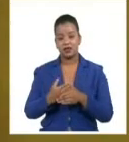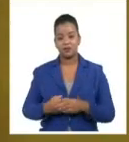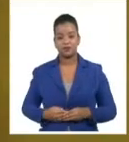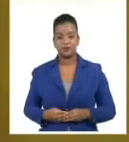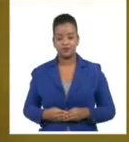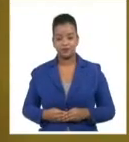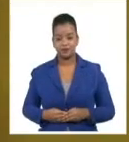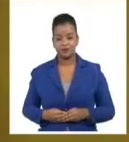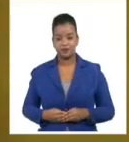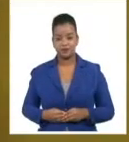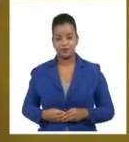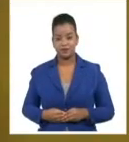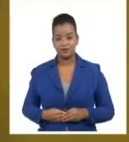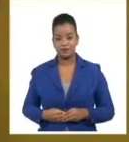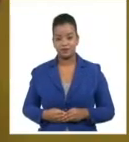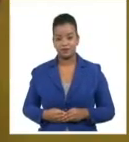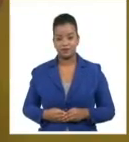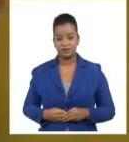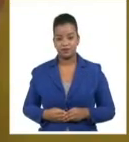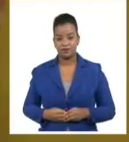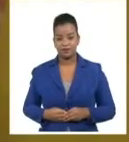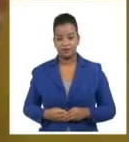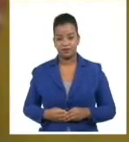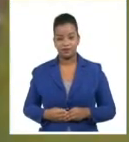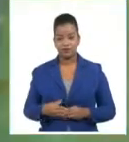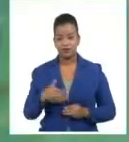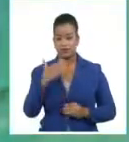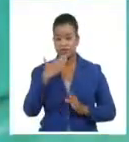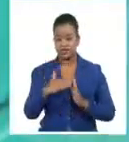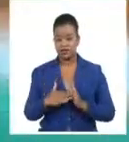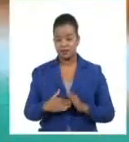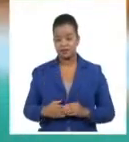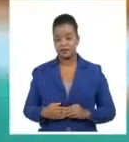Sotomayor para conocer otros detalles. Muy buenas tardes, bienvenida.